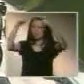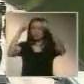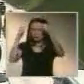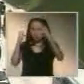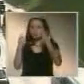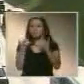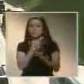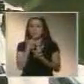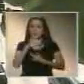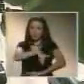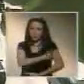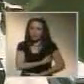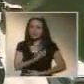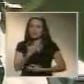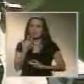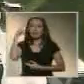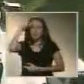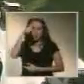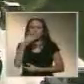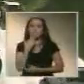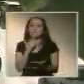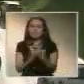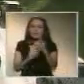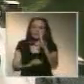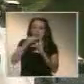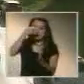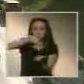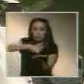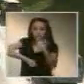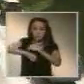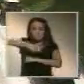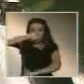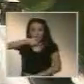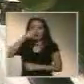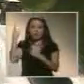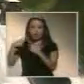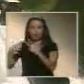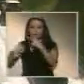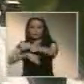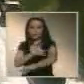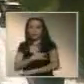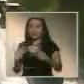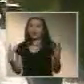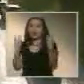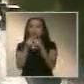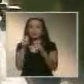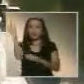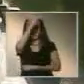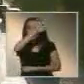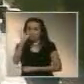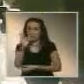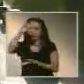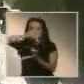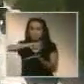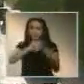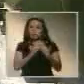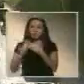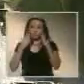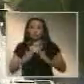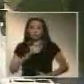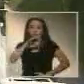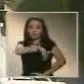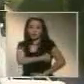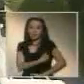tanto la Asociación de Profesores Universitarios de la UCB y otras casas de estudio del país junto a la Federación de Centros Universitarios que se sumó finalmente